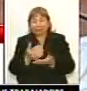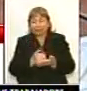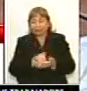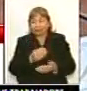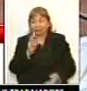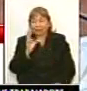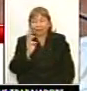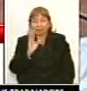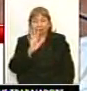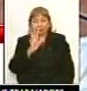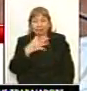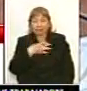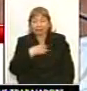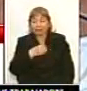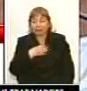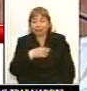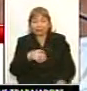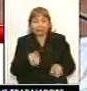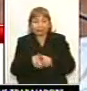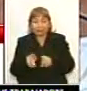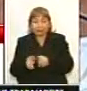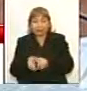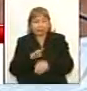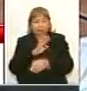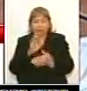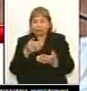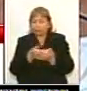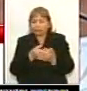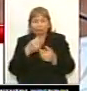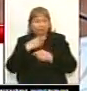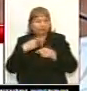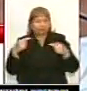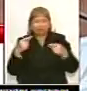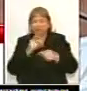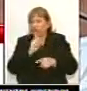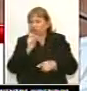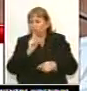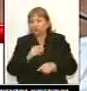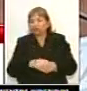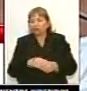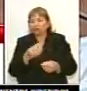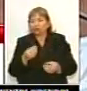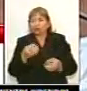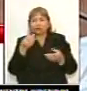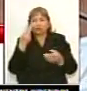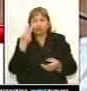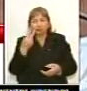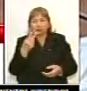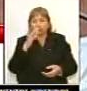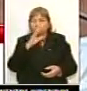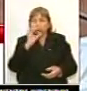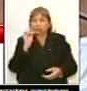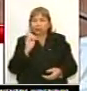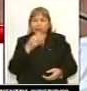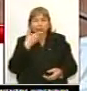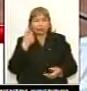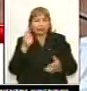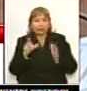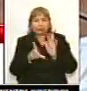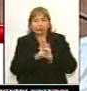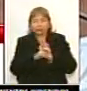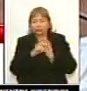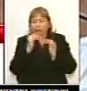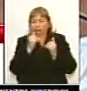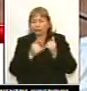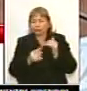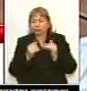65 años. Sucedió lo mismo. Todos estaban en contra. Y son las dos mejores leyes que en los